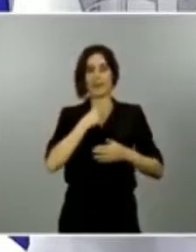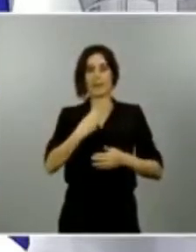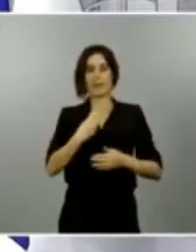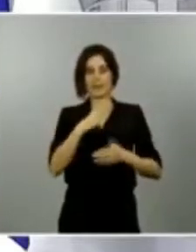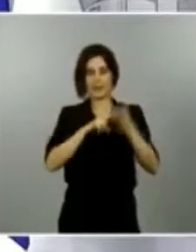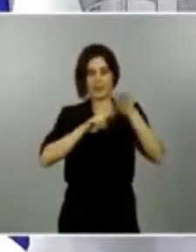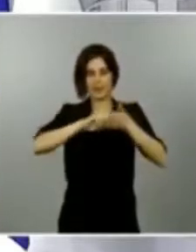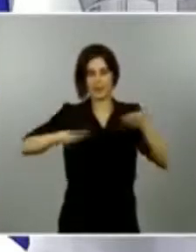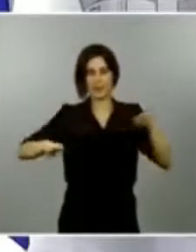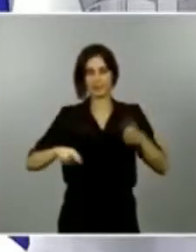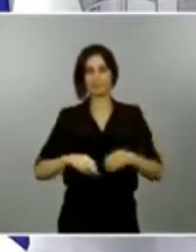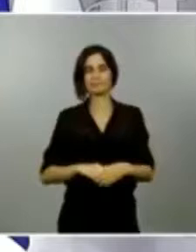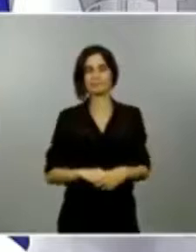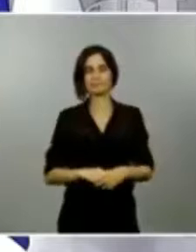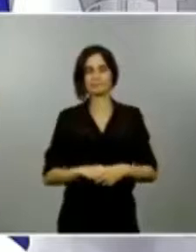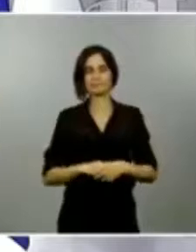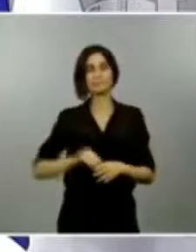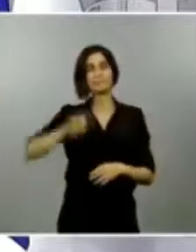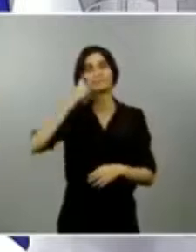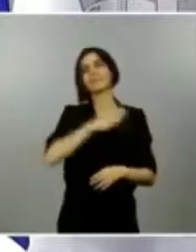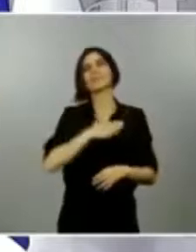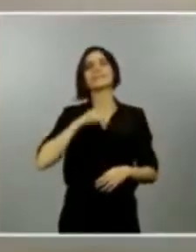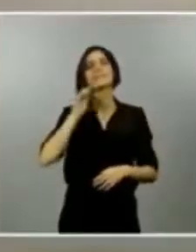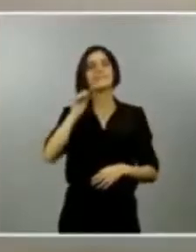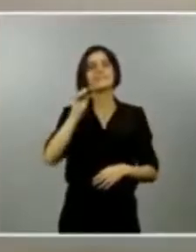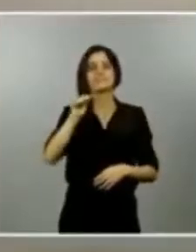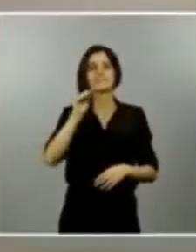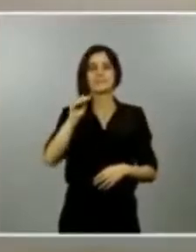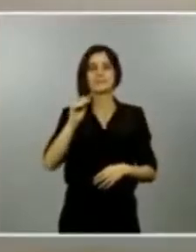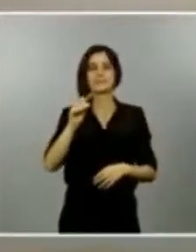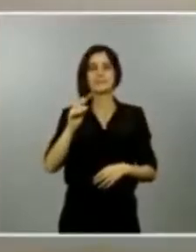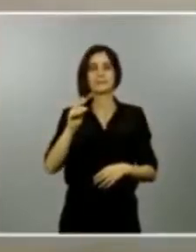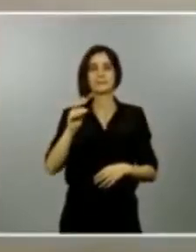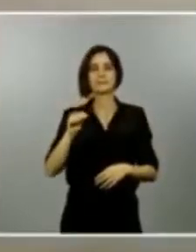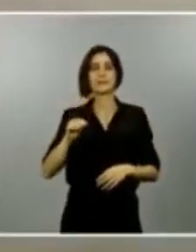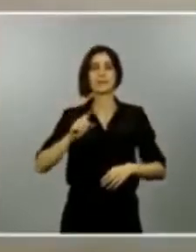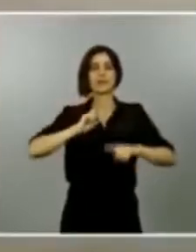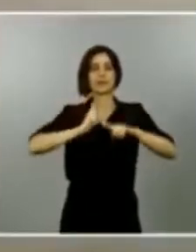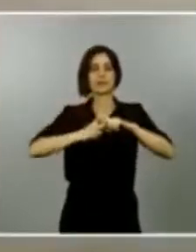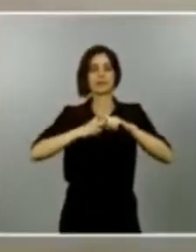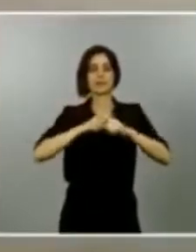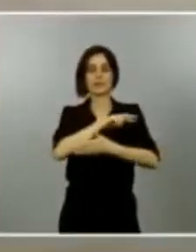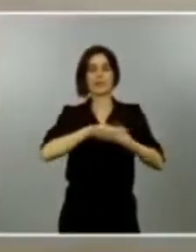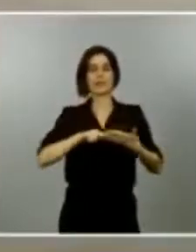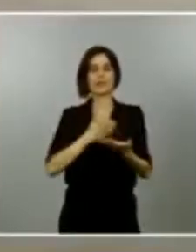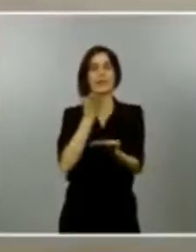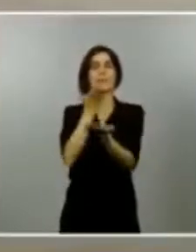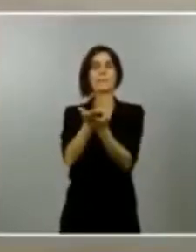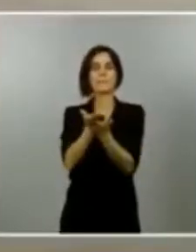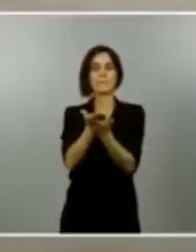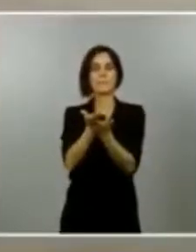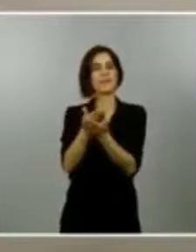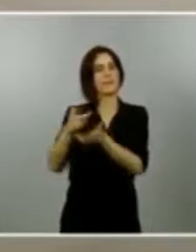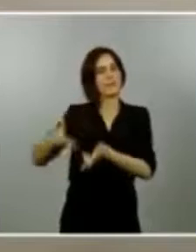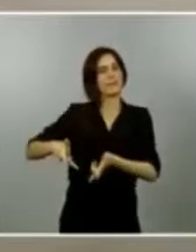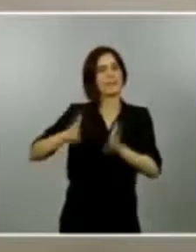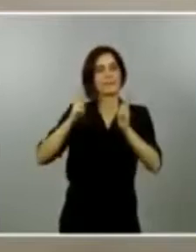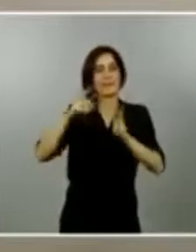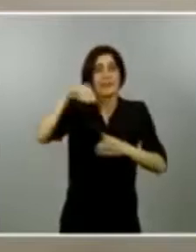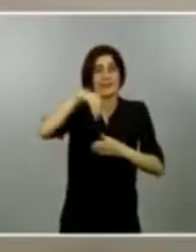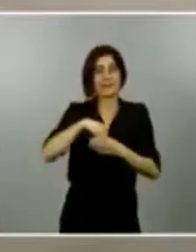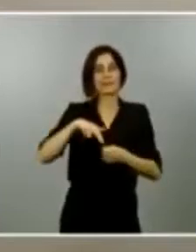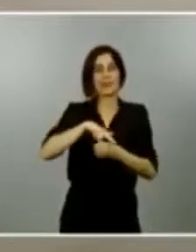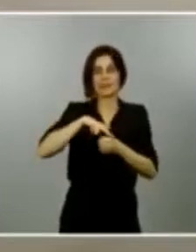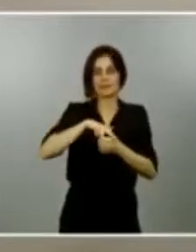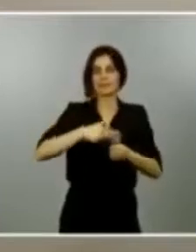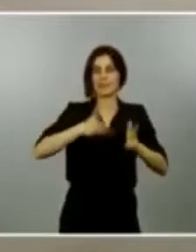por los motivos por los que no se atendió la petición de la xunta de galicia para que se permitiera la movilidad interprovincial especialmente cuando